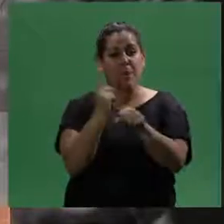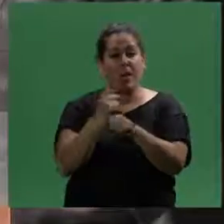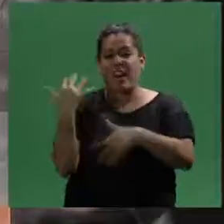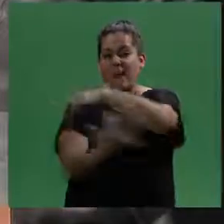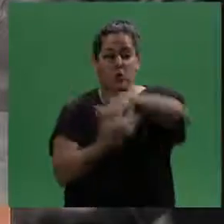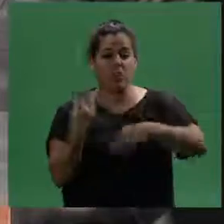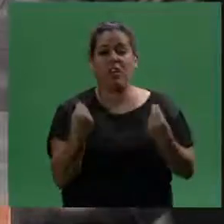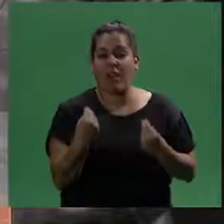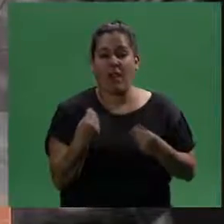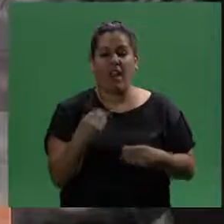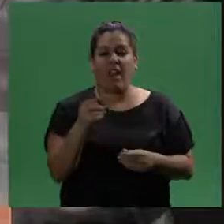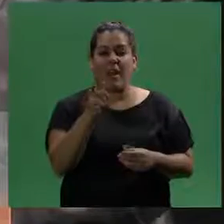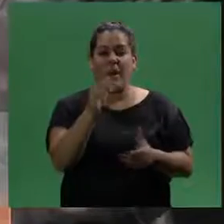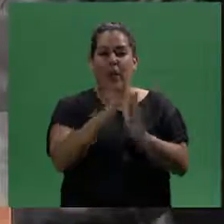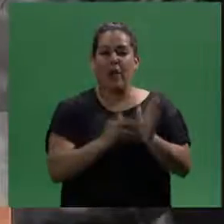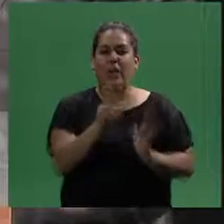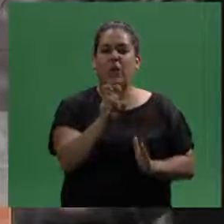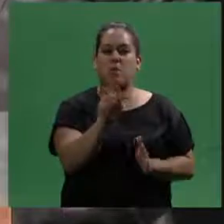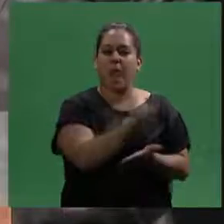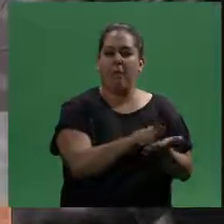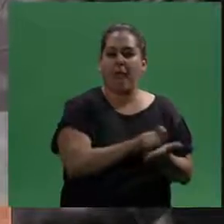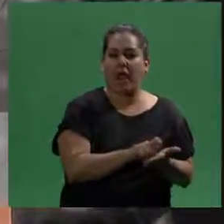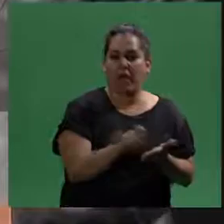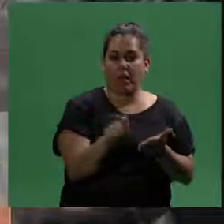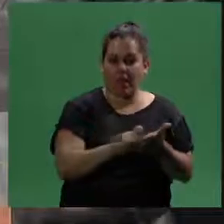para nosotros el primer acto revolucionario fue el liquid